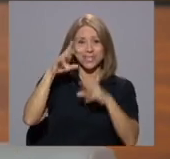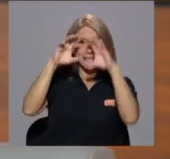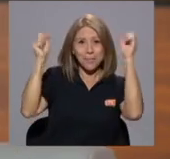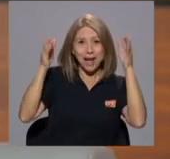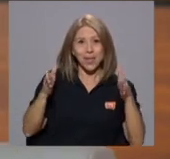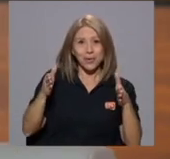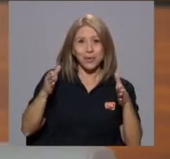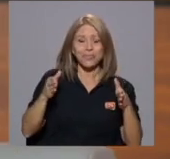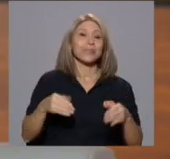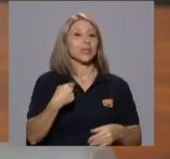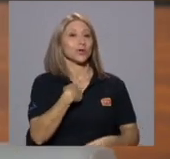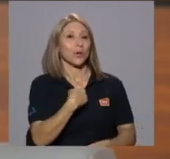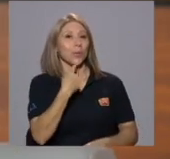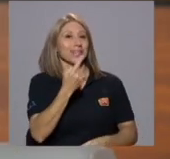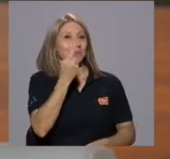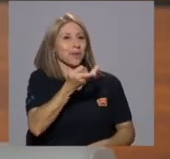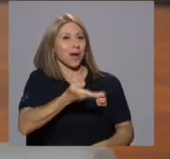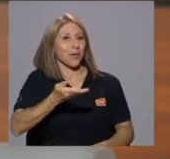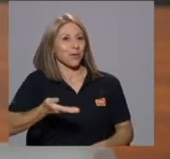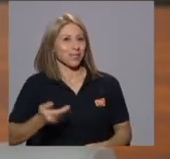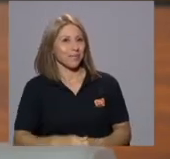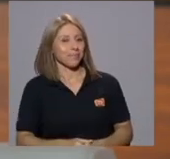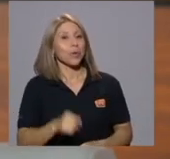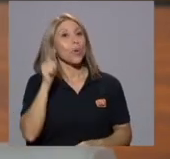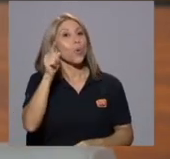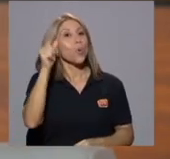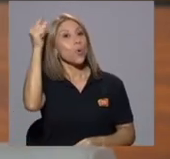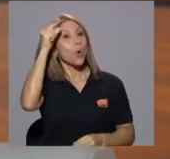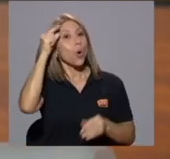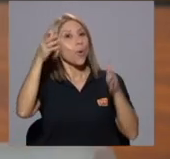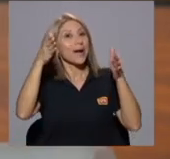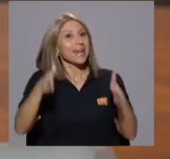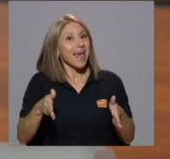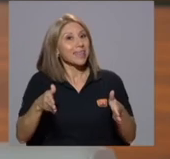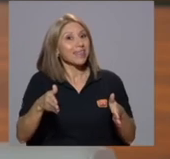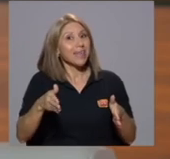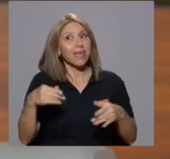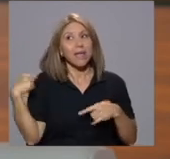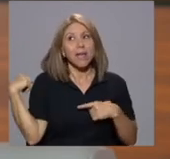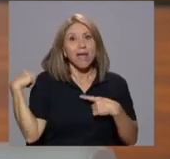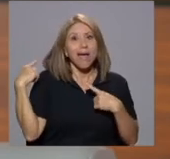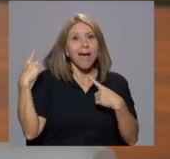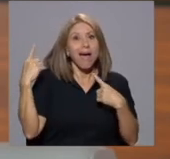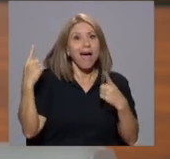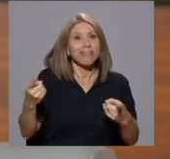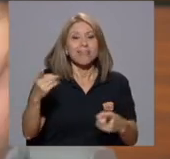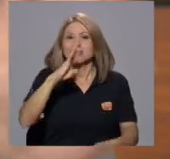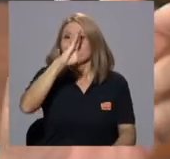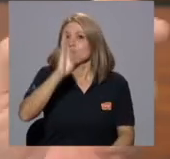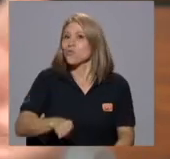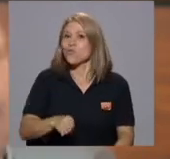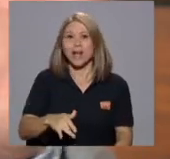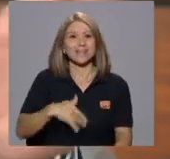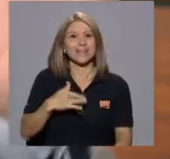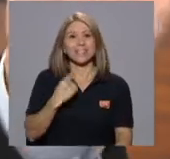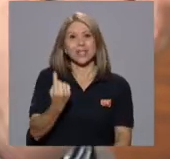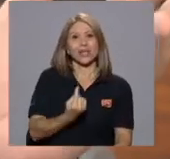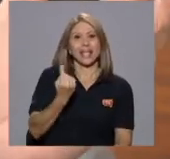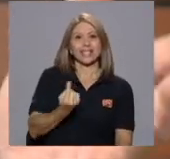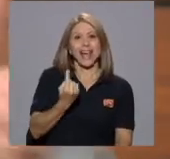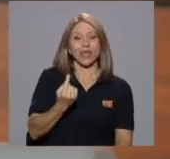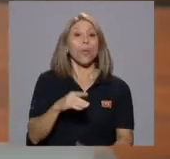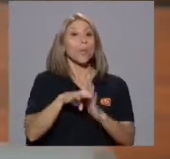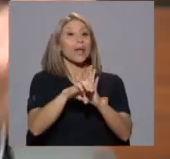caso. Nunca ha estado tan aislado un gobernante, nunca ha sido tan aislado. Chávez gozaba, como usted